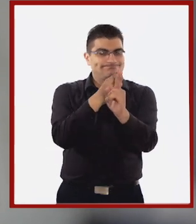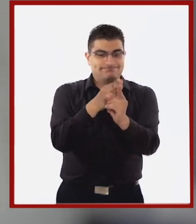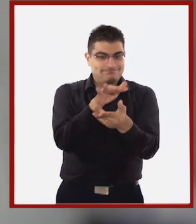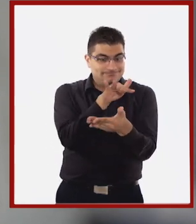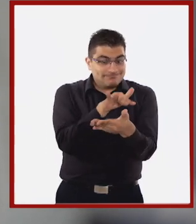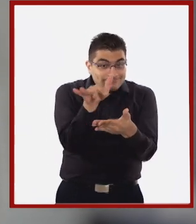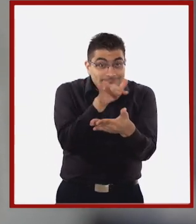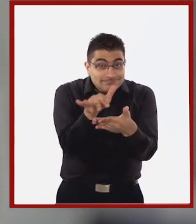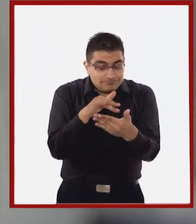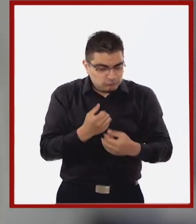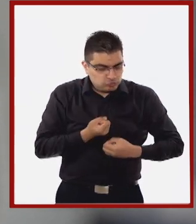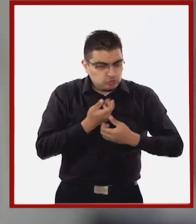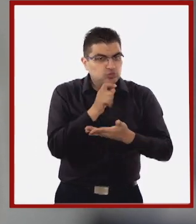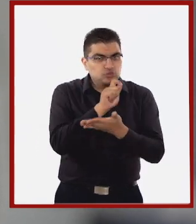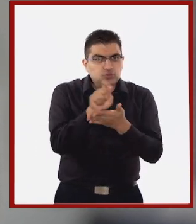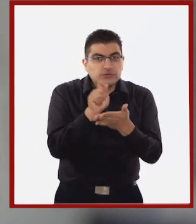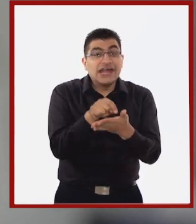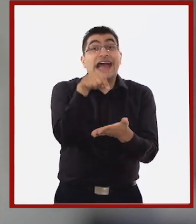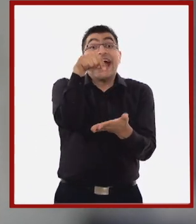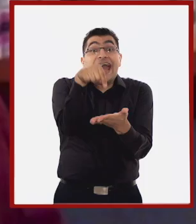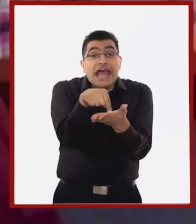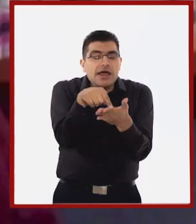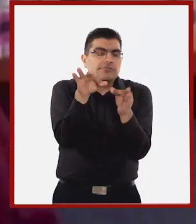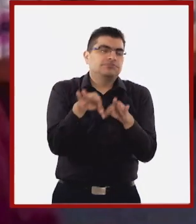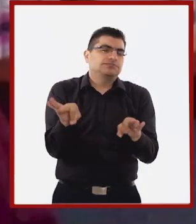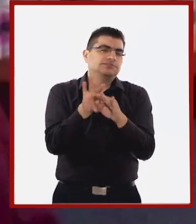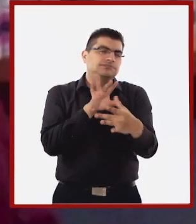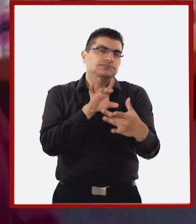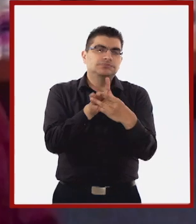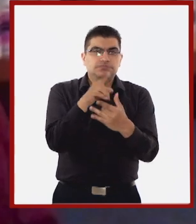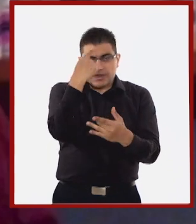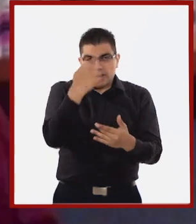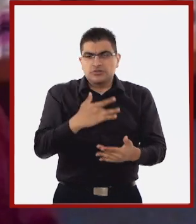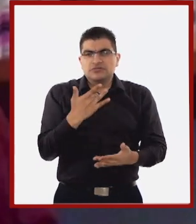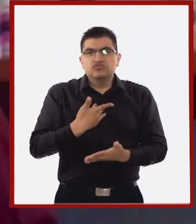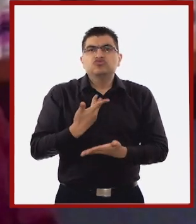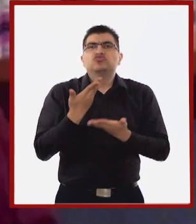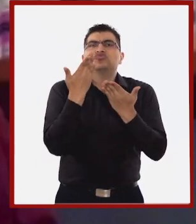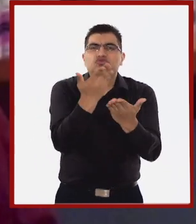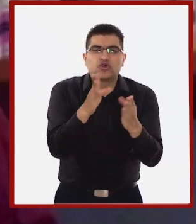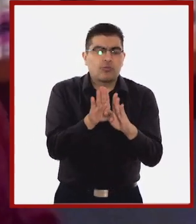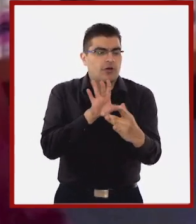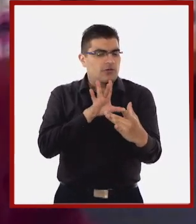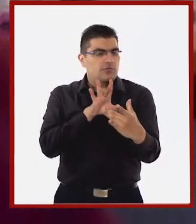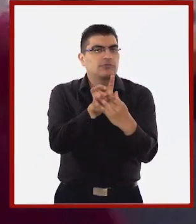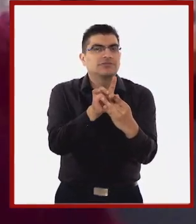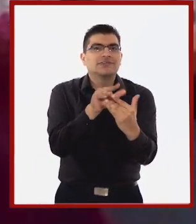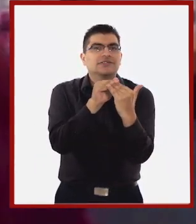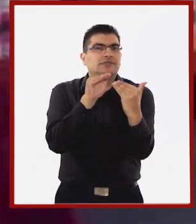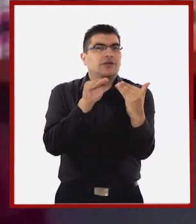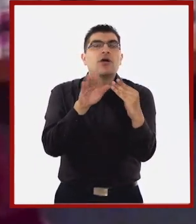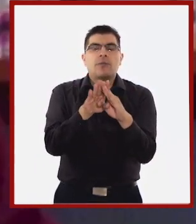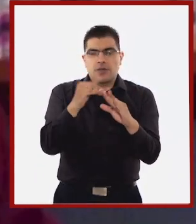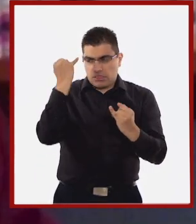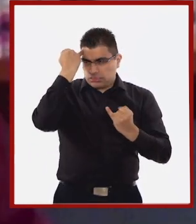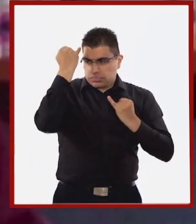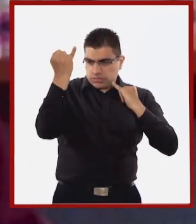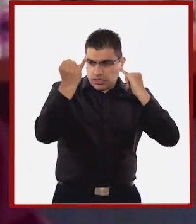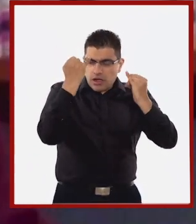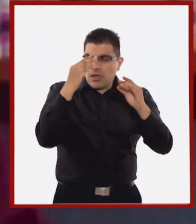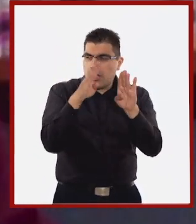un medio perfecto como para ejercitar esta capacidad de empatía y la capacidad de la imaginación, por